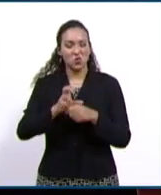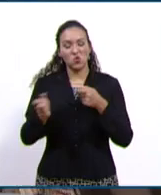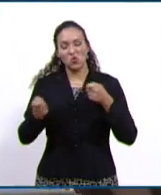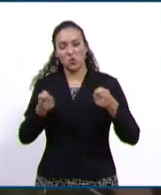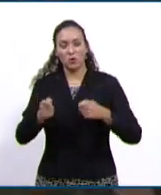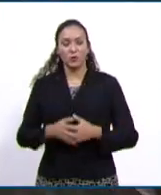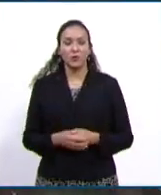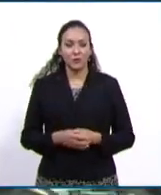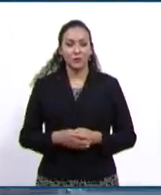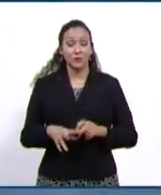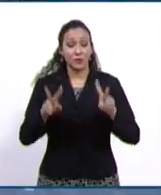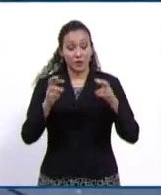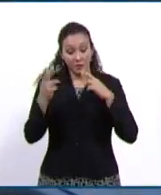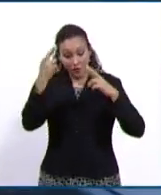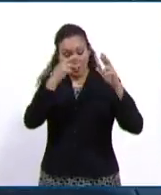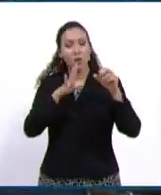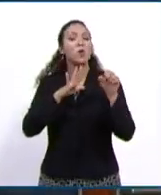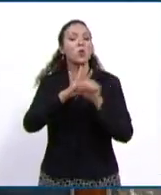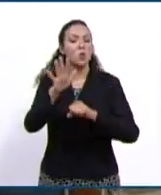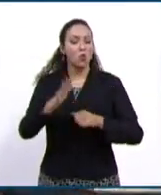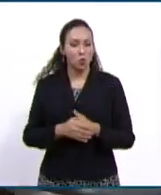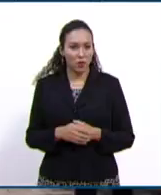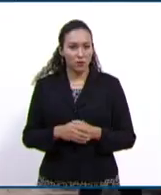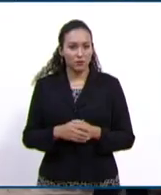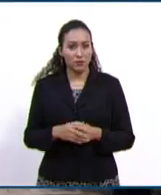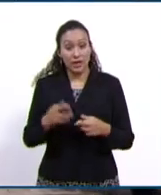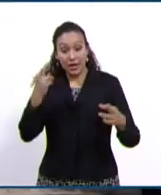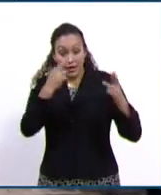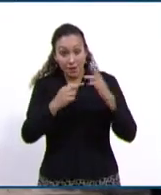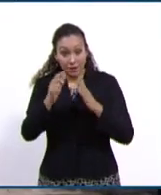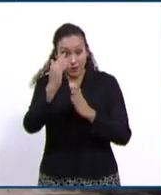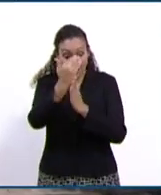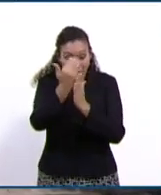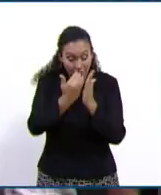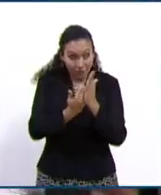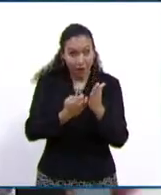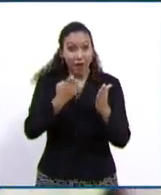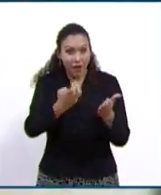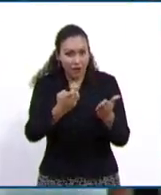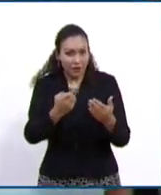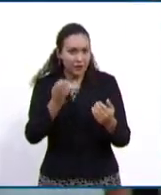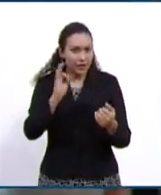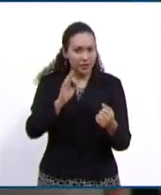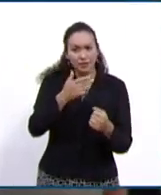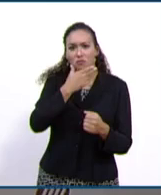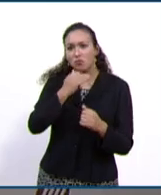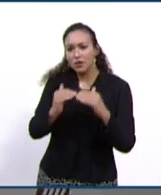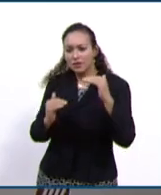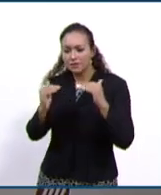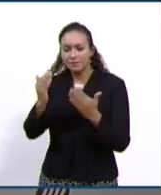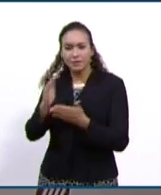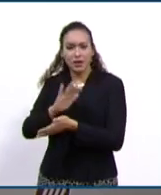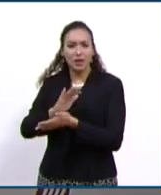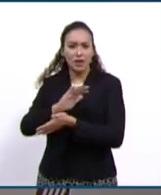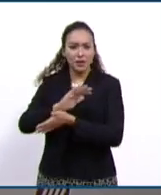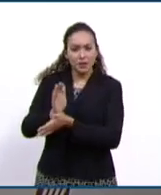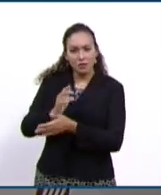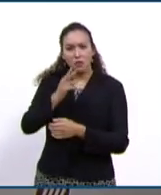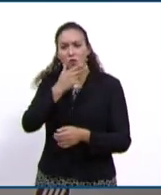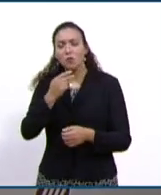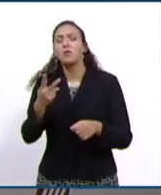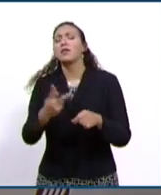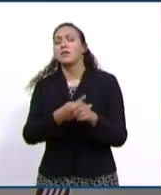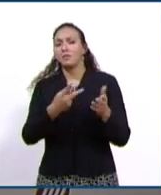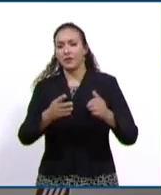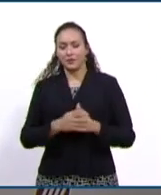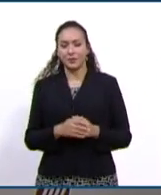de análisis fue si las disposiciones eran discriminatorias y no garantizaban igualdad a los hombres. Las normas